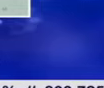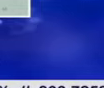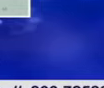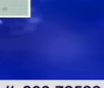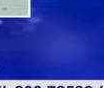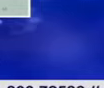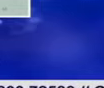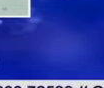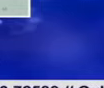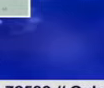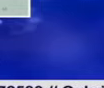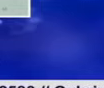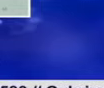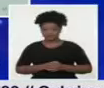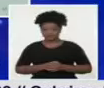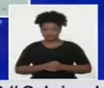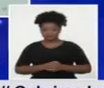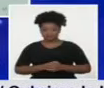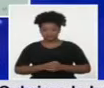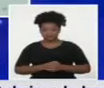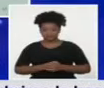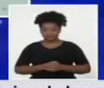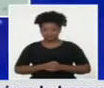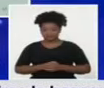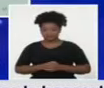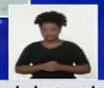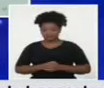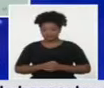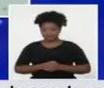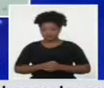los casos autóctonos en el día de ayer,